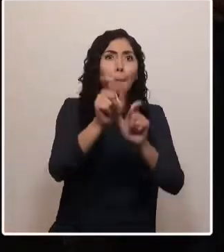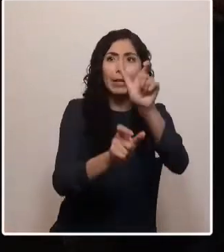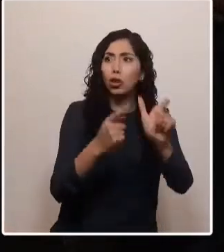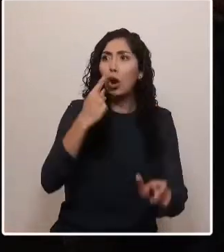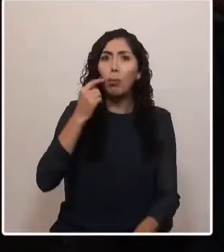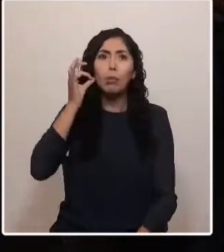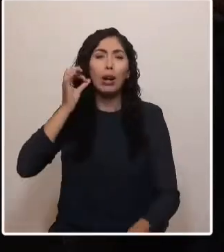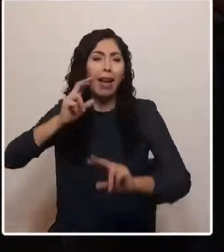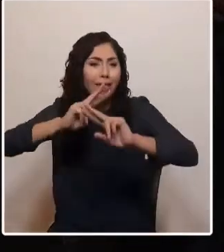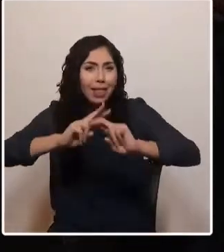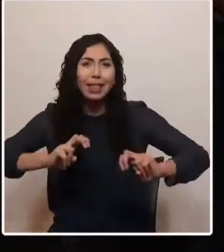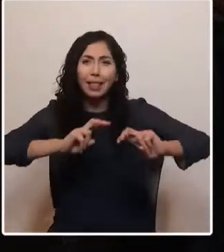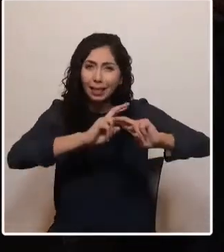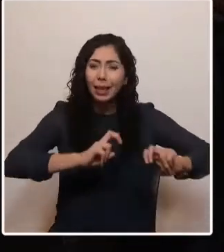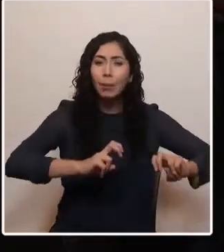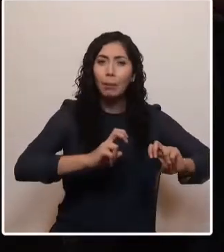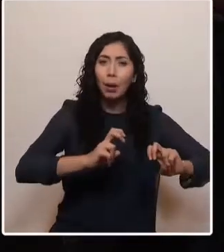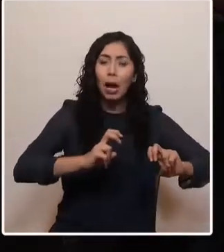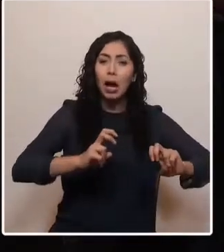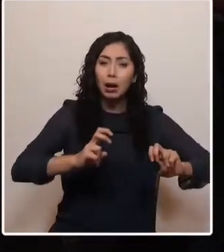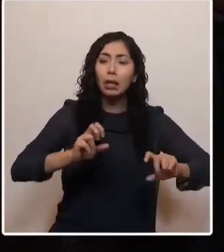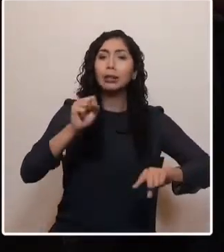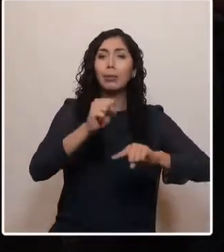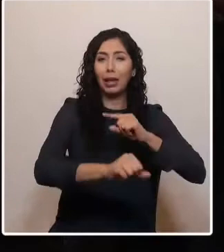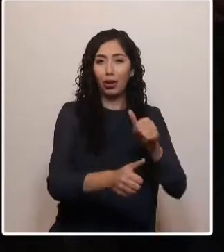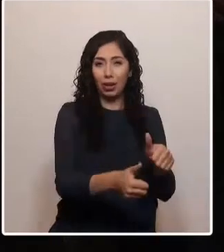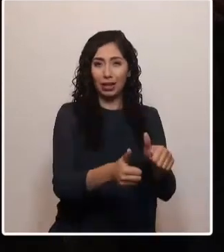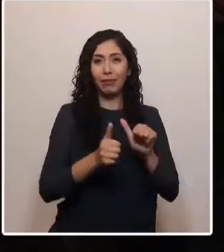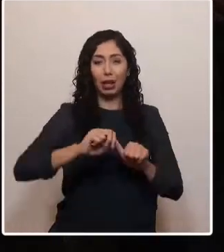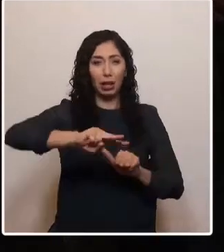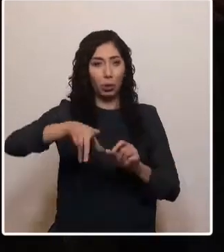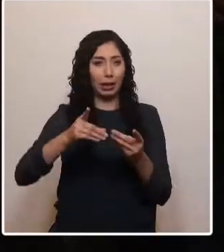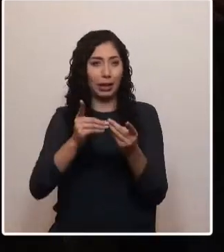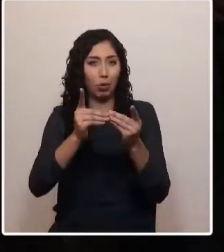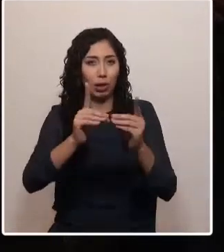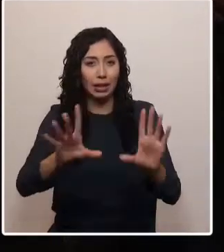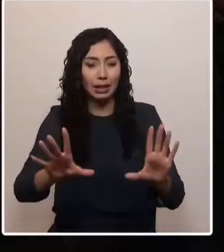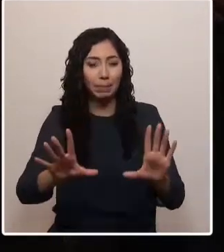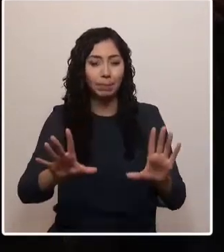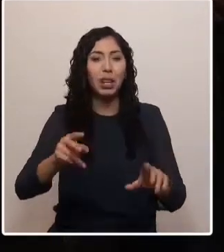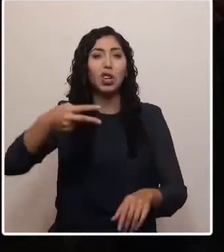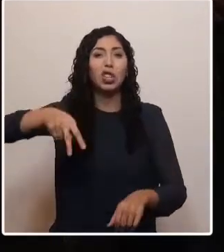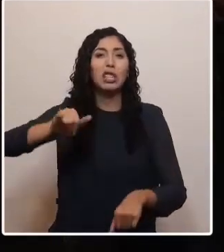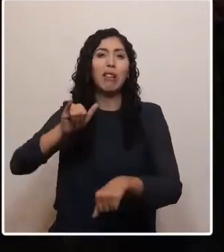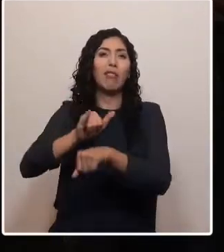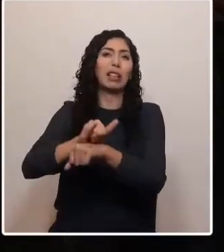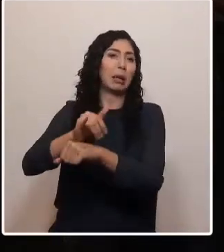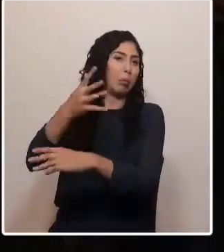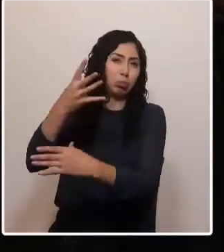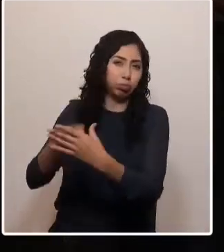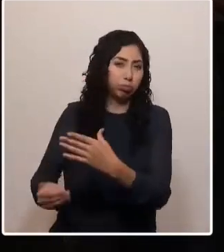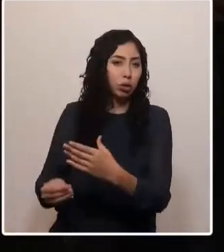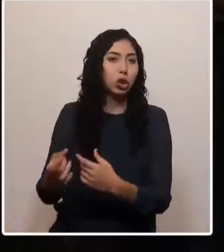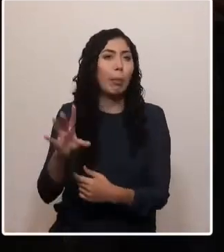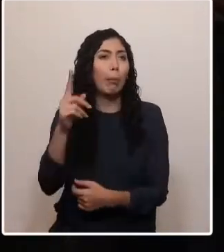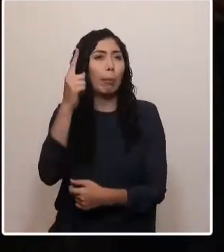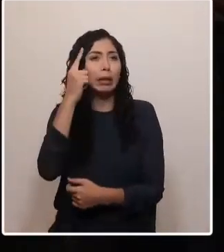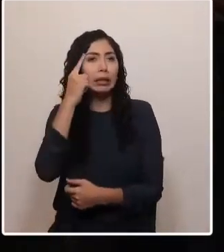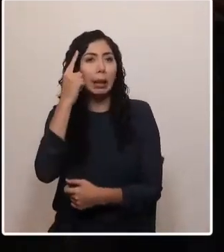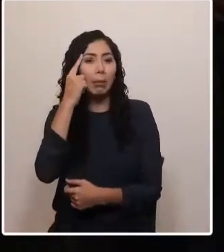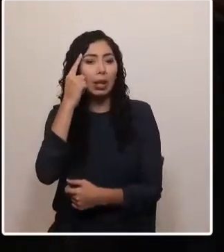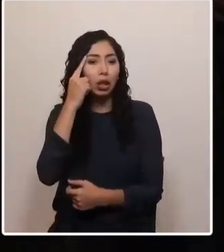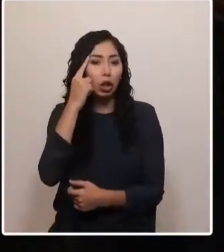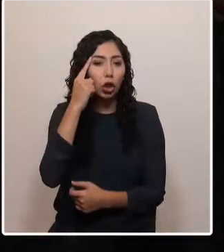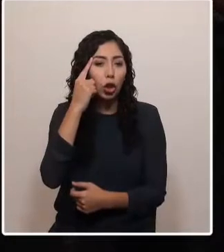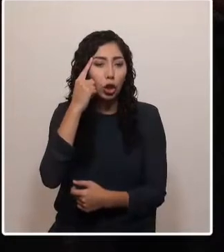actuales de nuestra democracia, entender la propagación de fake news y pensar y crear las corrientes de pensamiento que impulsen las ideas sobre un Chile